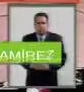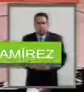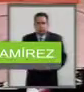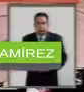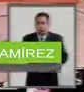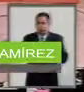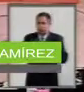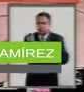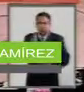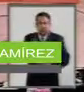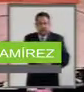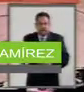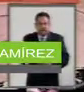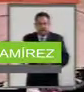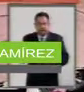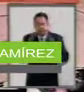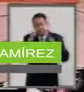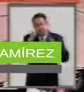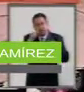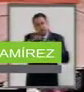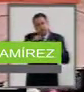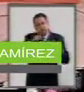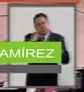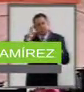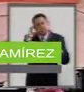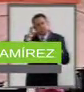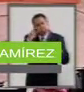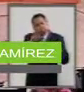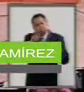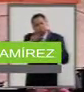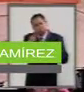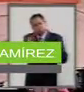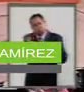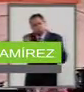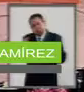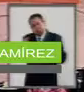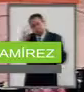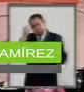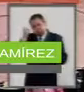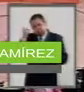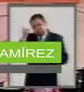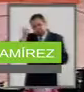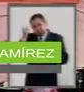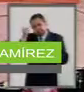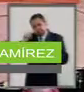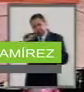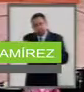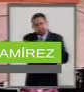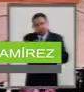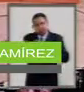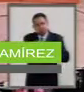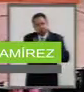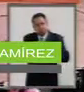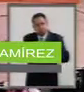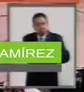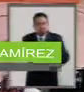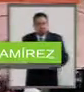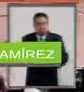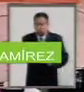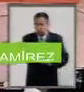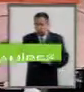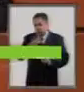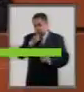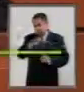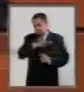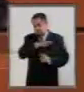Muchas gracias, presidenta. He escuchado con atención los argumentos que se han vertido en esta tribuna. Puedo decir de manera general